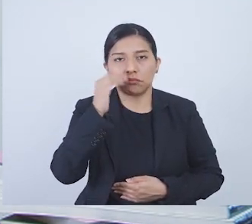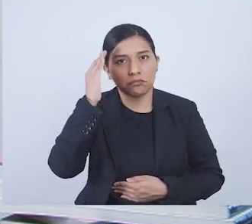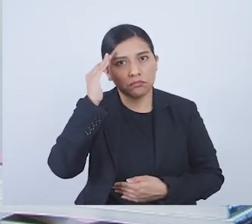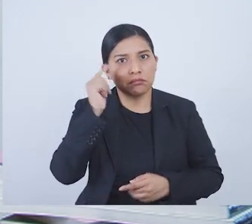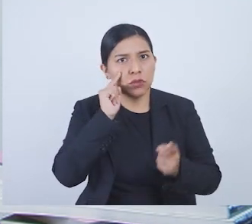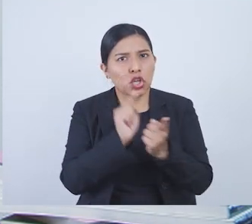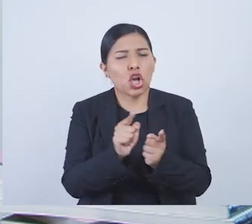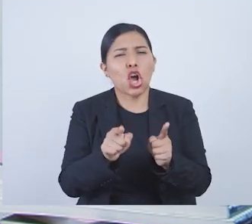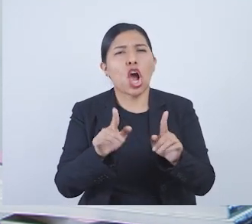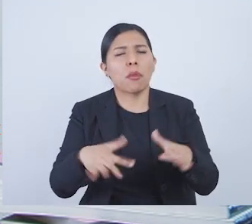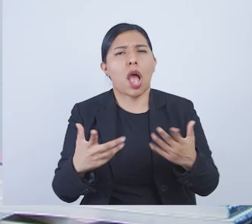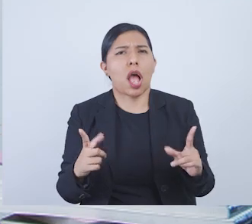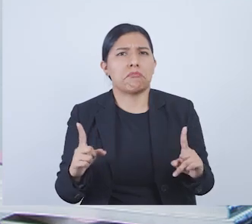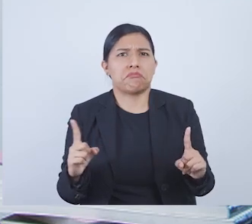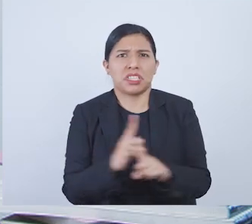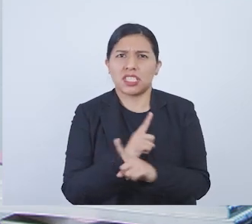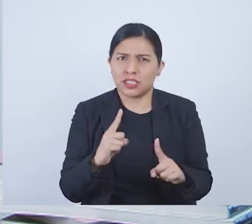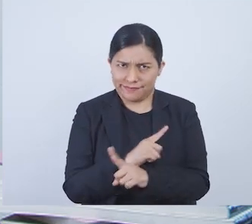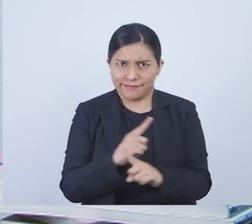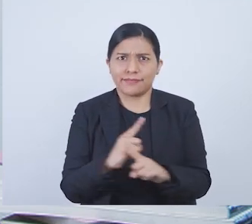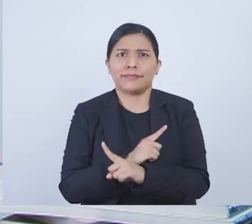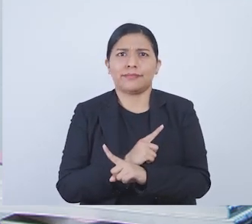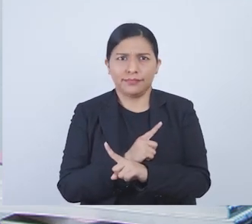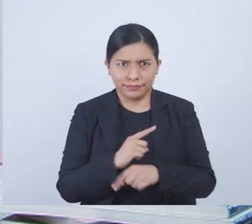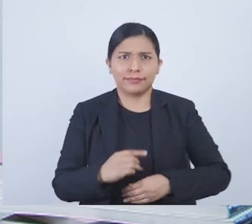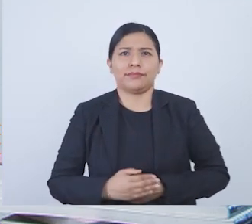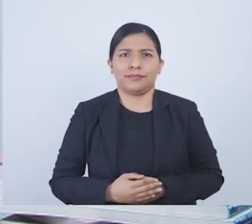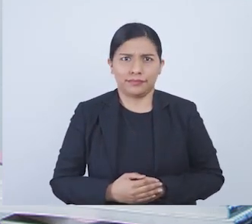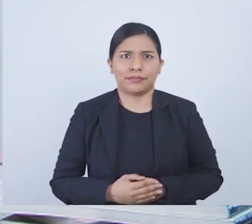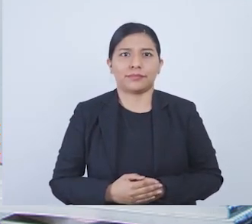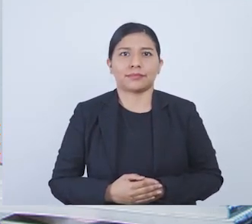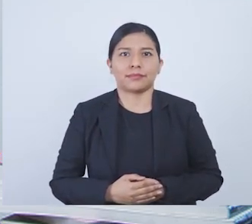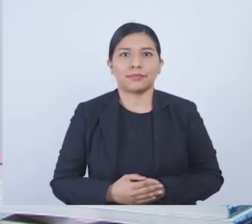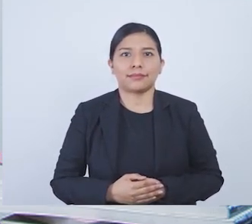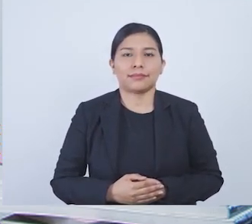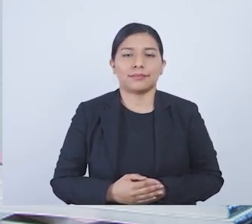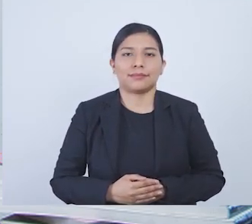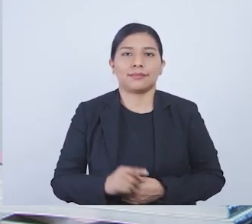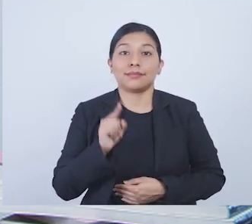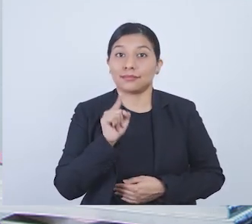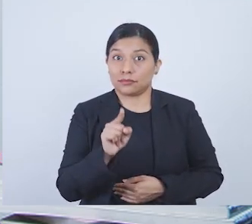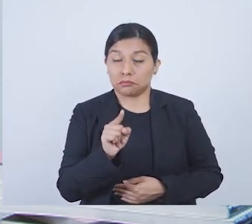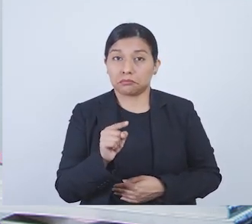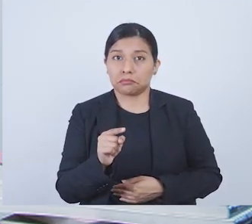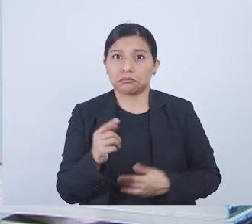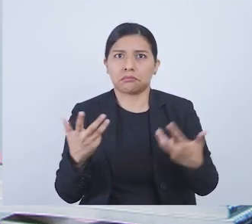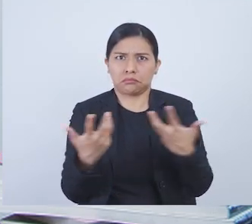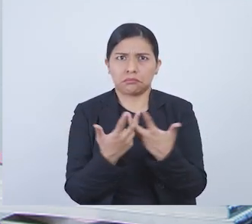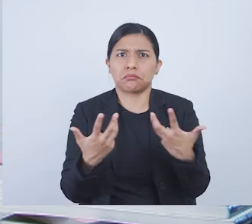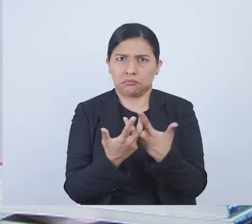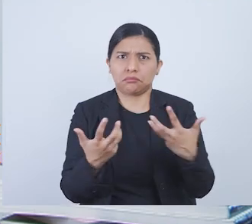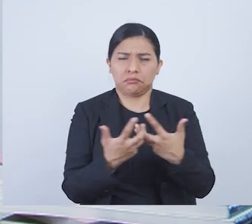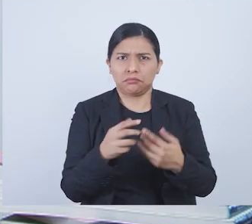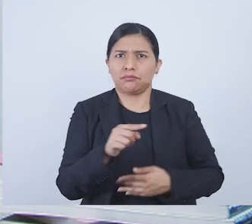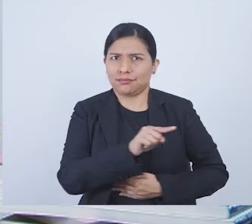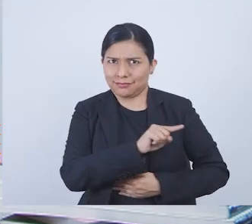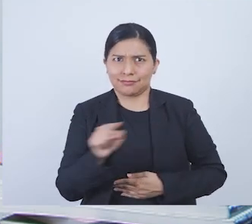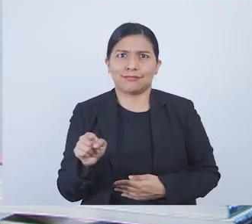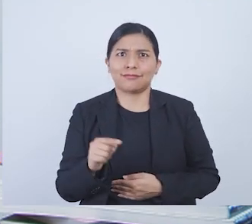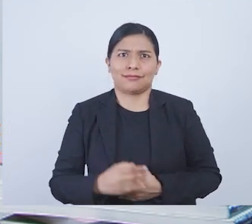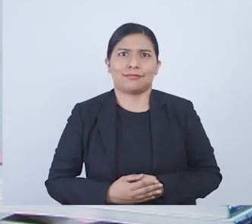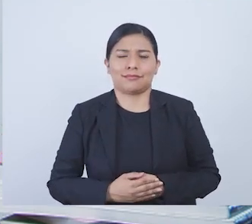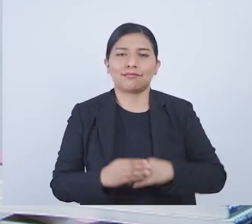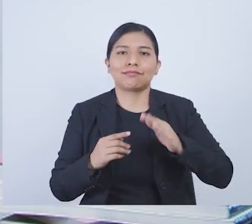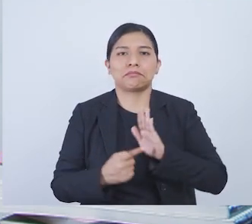venido transformando. De eso ya nos han conversado un poco los compañeros precedentes y hemos